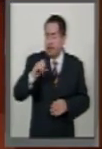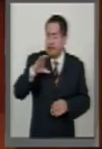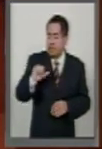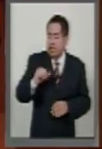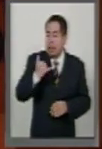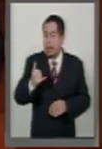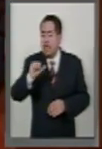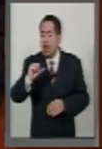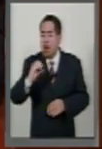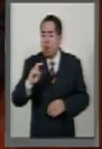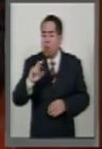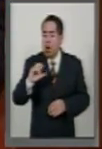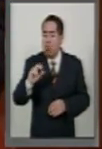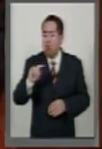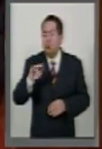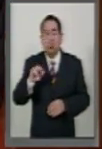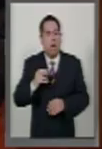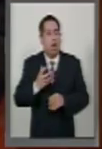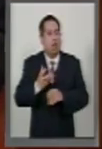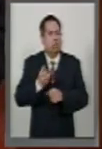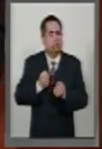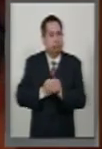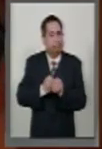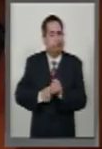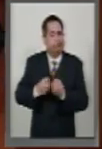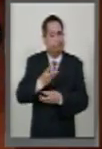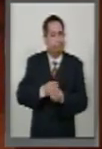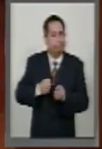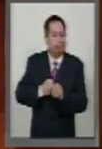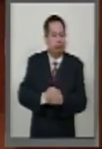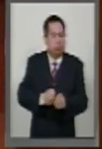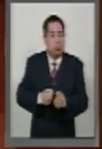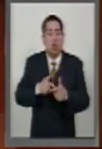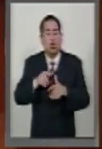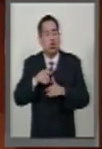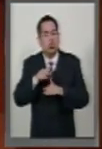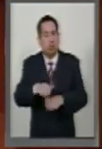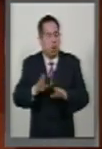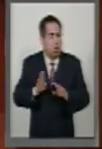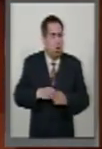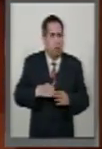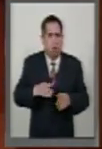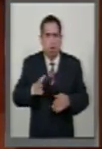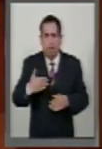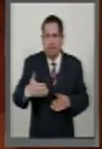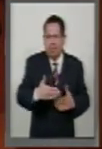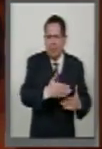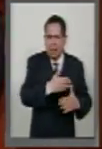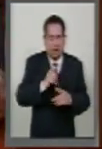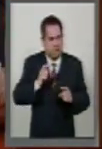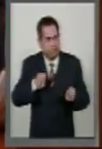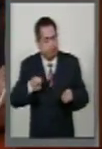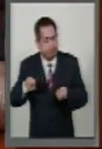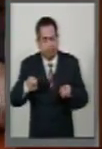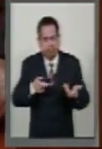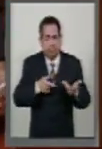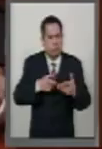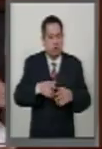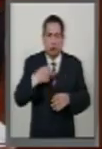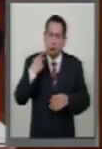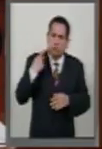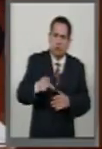Acuacultura Sustentable en materia de manejo pesquero basado en